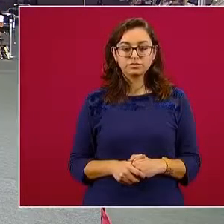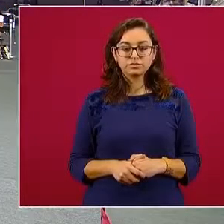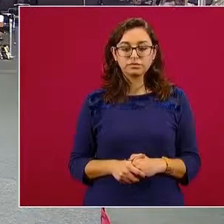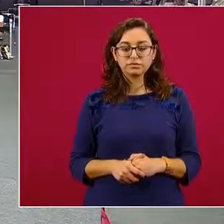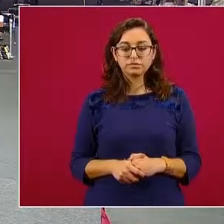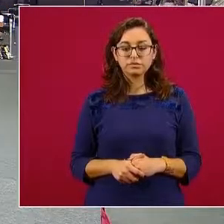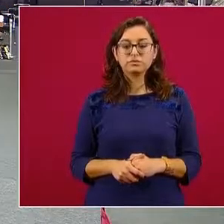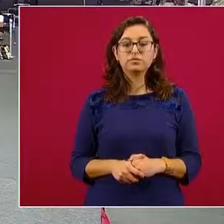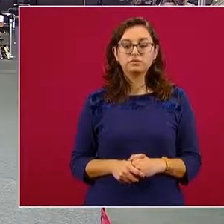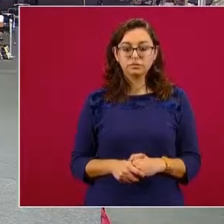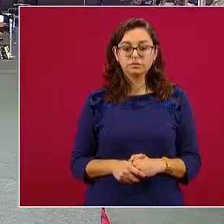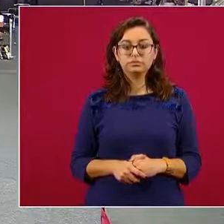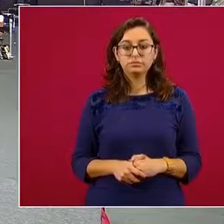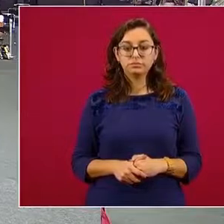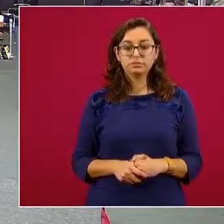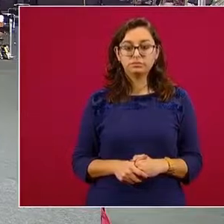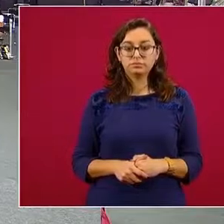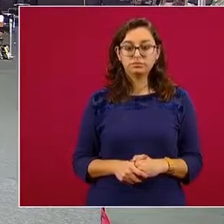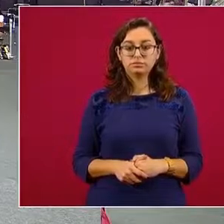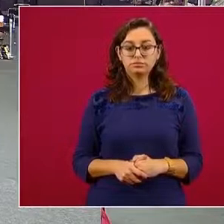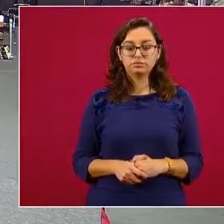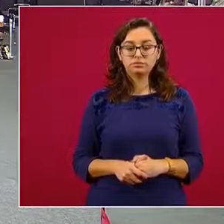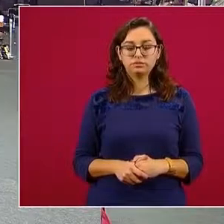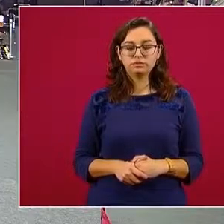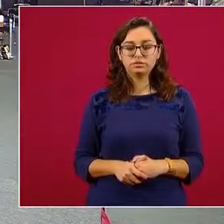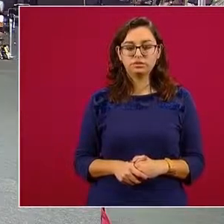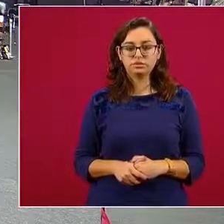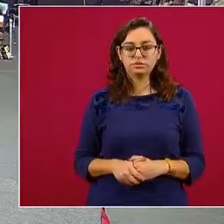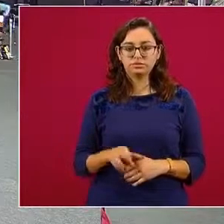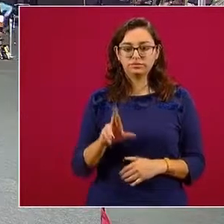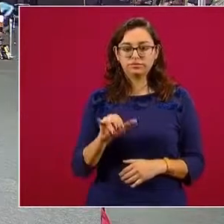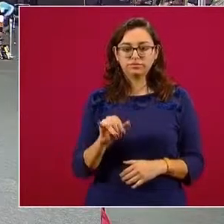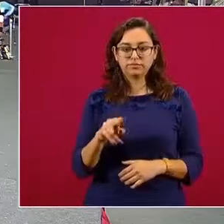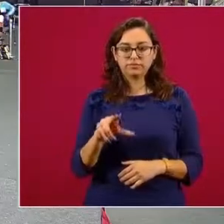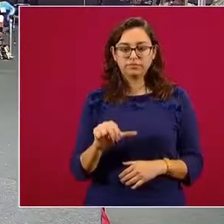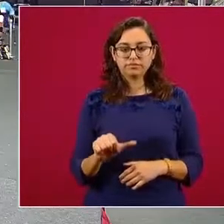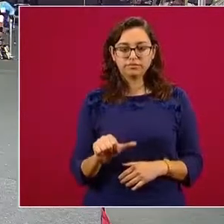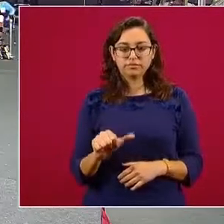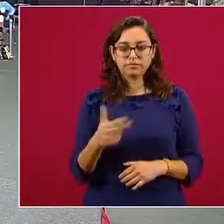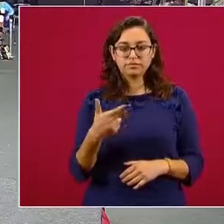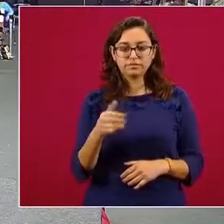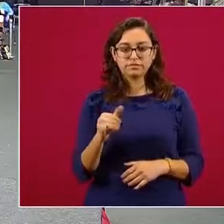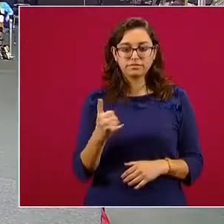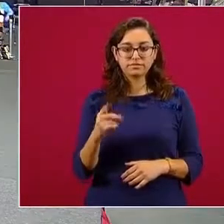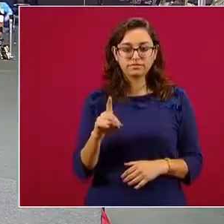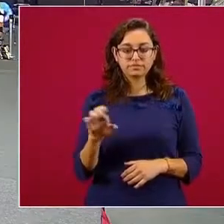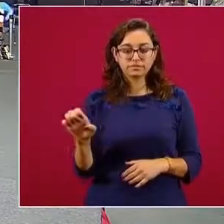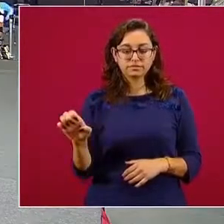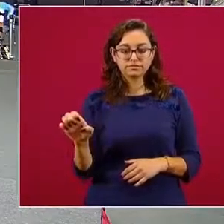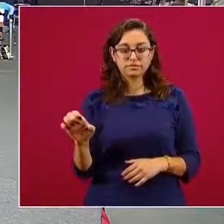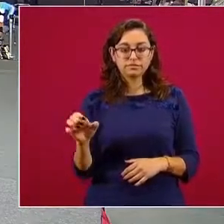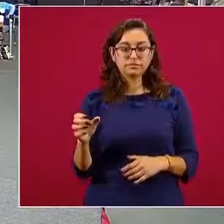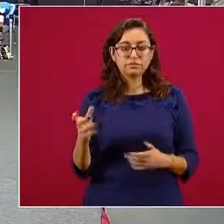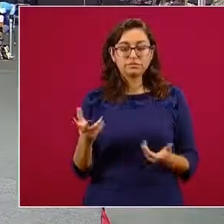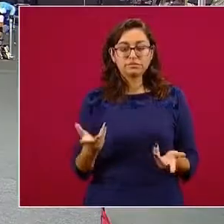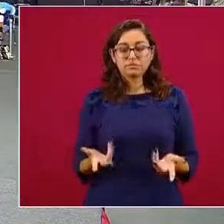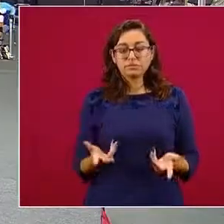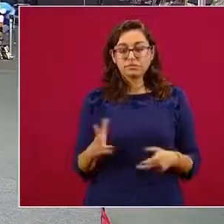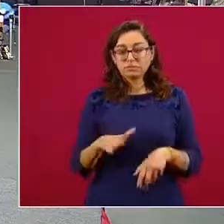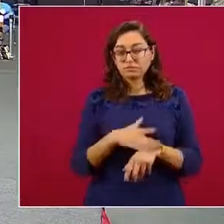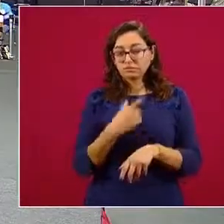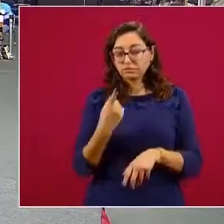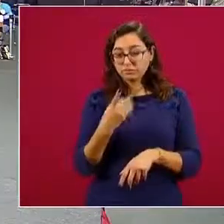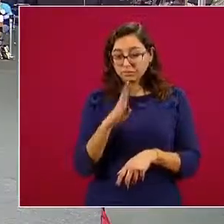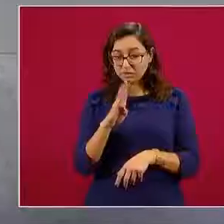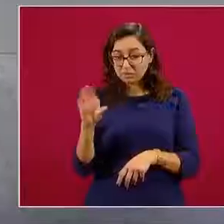Sí, tenemos… Reina Aide Ramírez, pie de página. Nada más para ver, porque comentaba que Baja